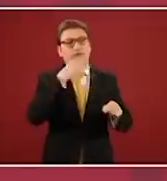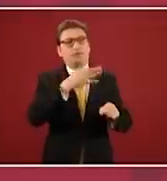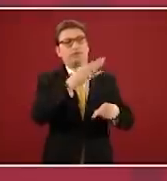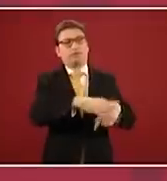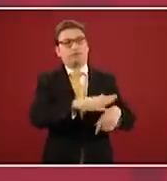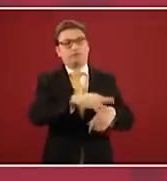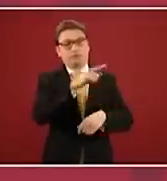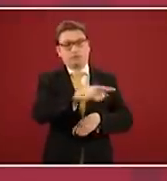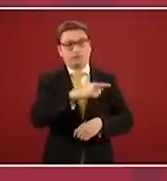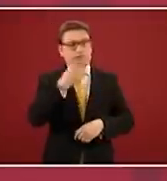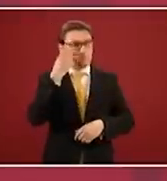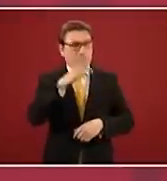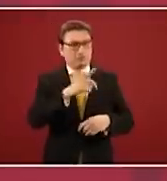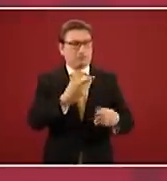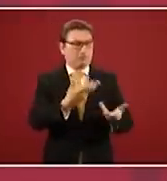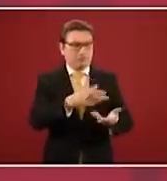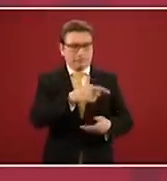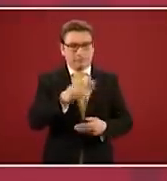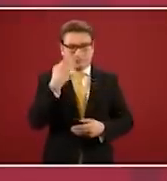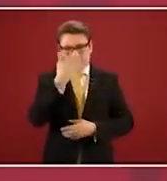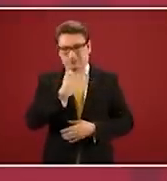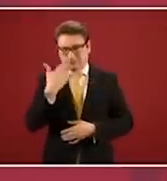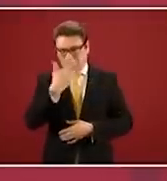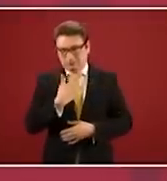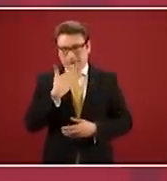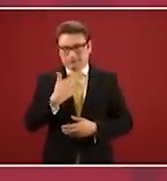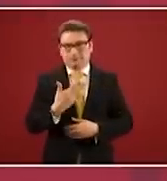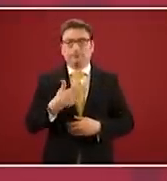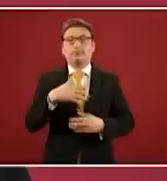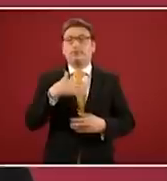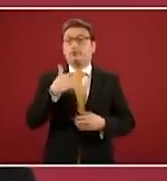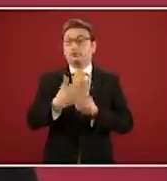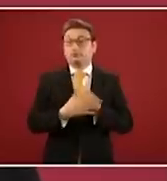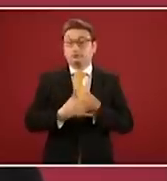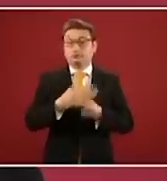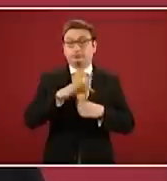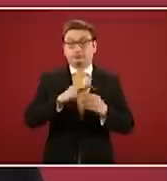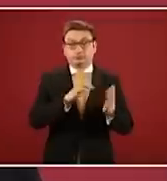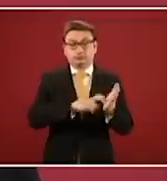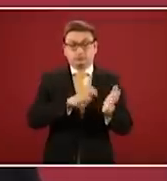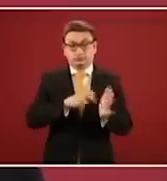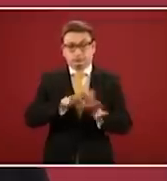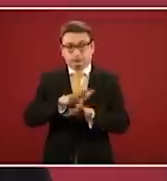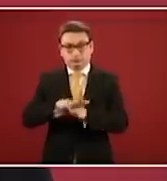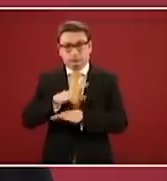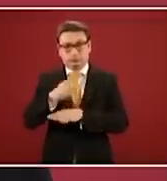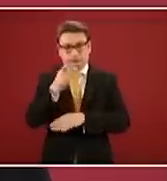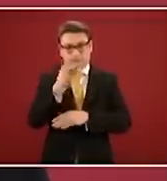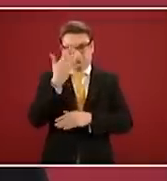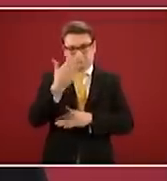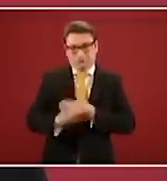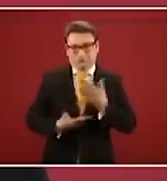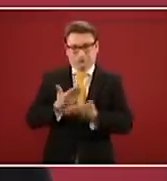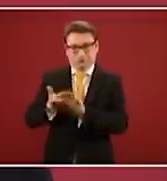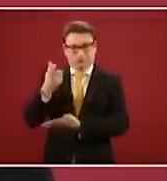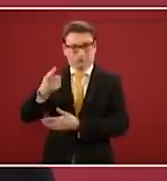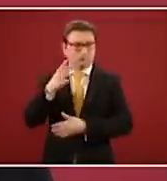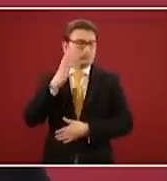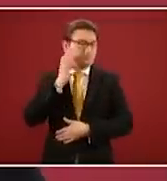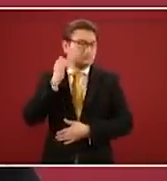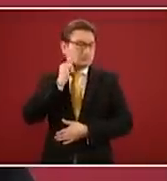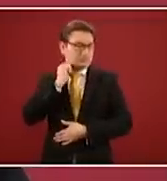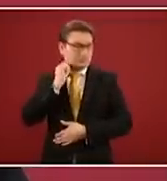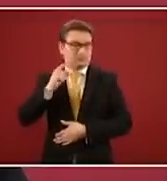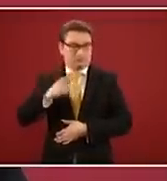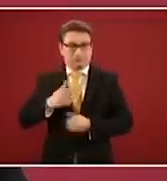al particular. Entonces, esto tendrá que ser revisado. Si se logran las modificaciones que se encuentran en este momento en el Senado de la República, creo